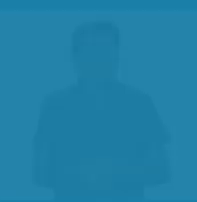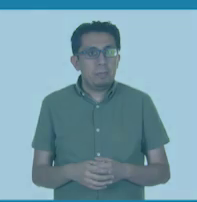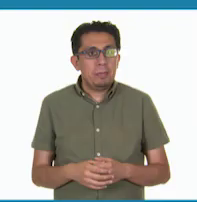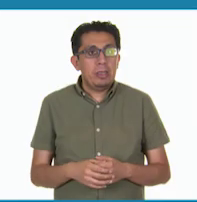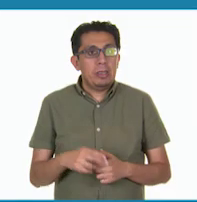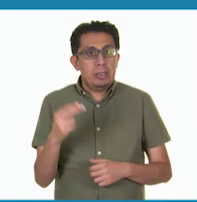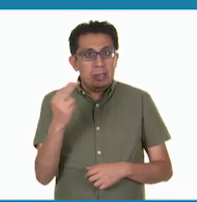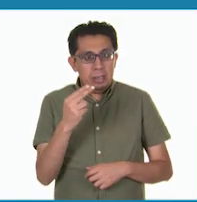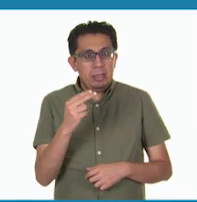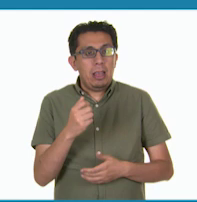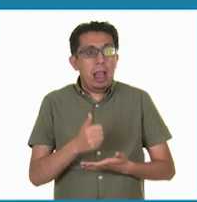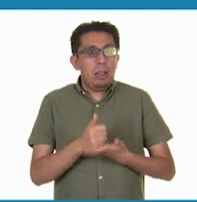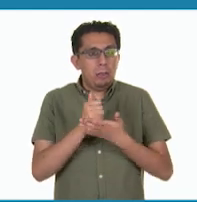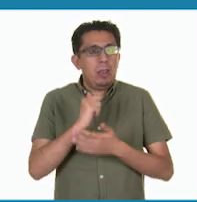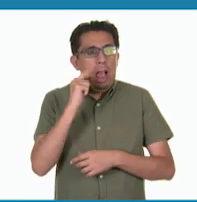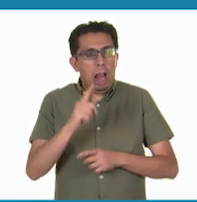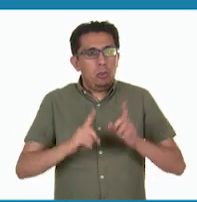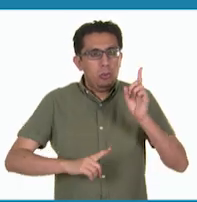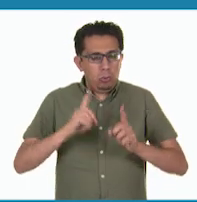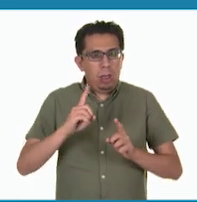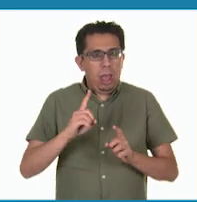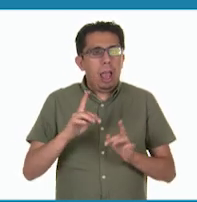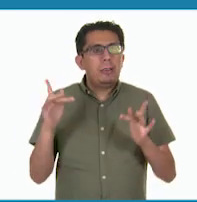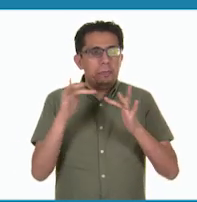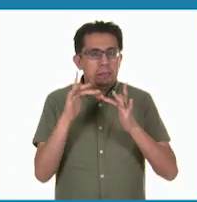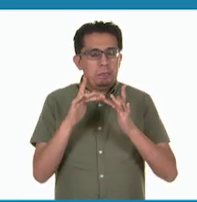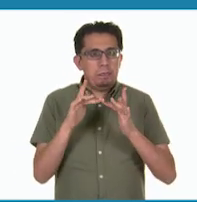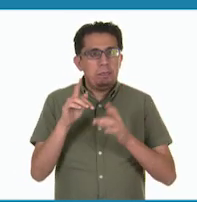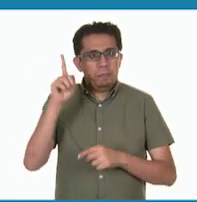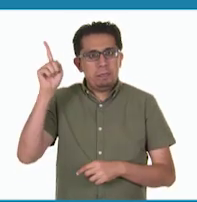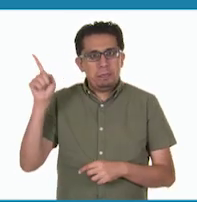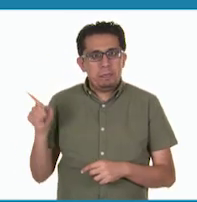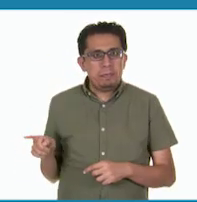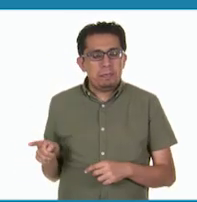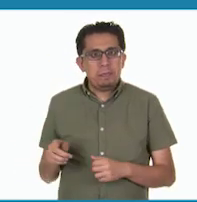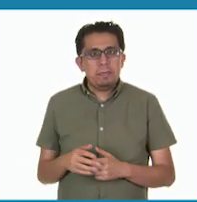Si necesitas ayuda para resolver tus dudas, contáctanos.